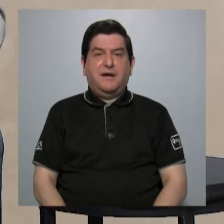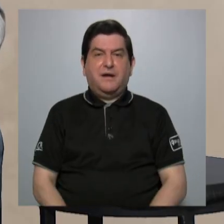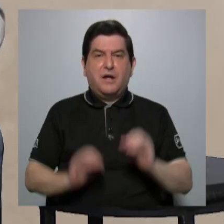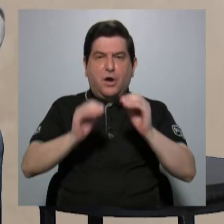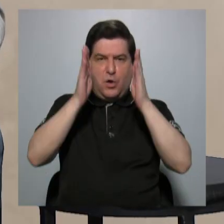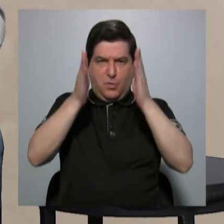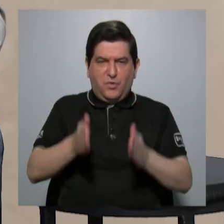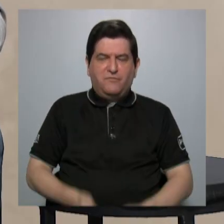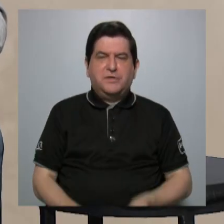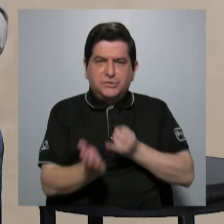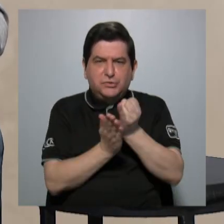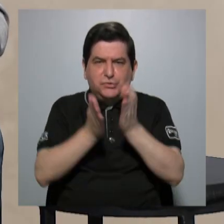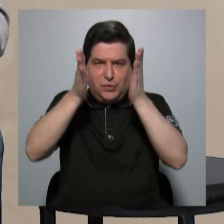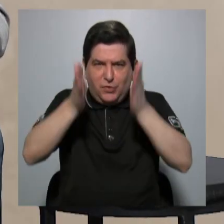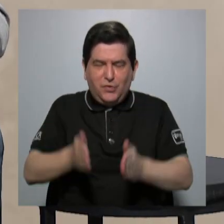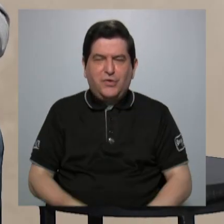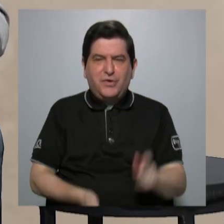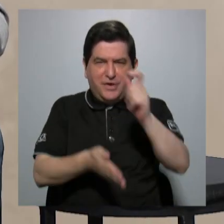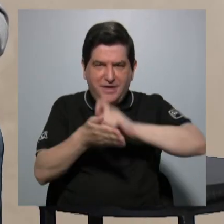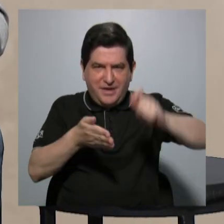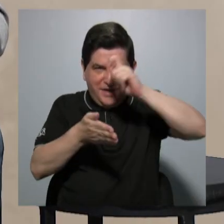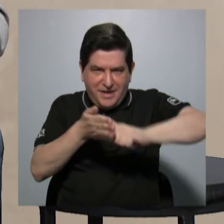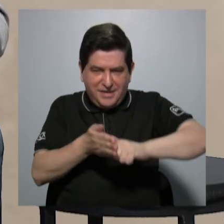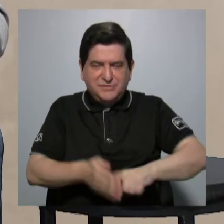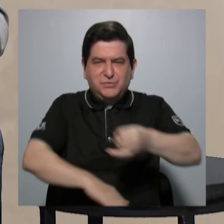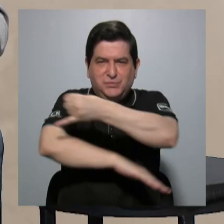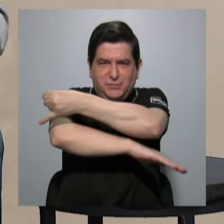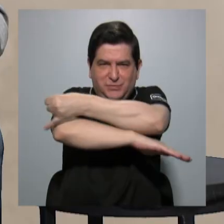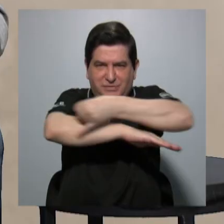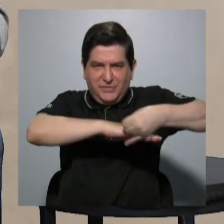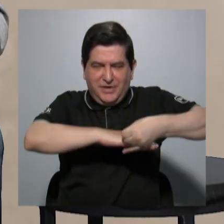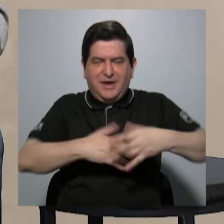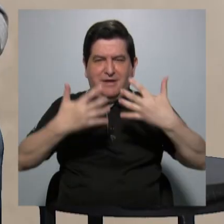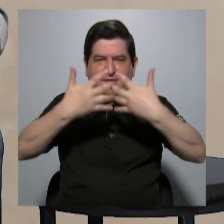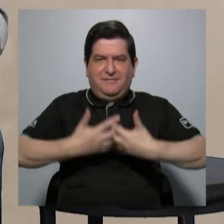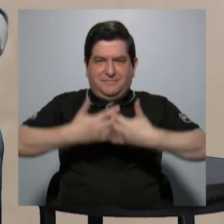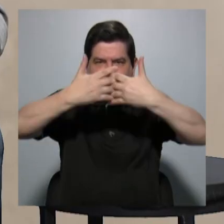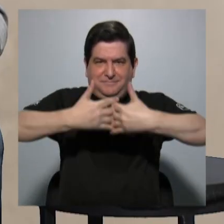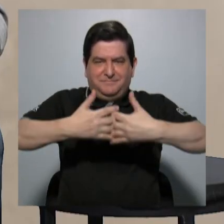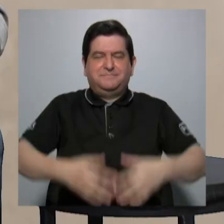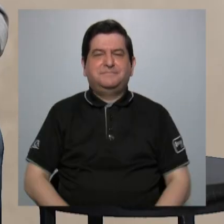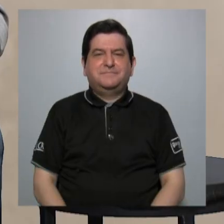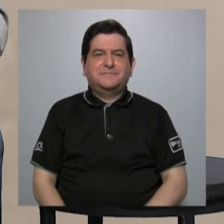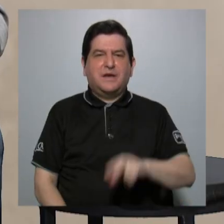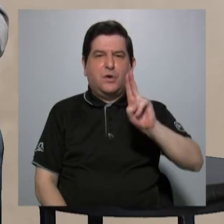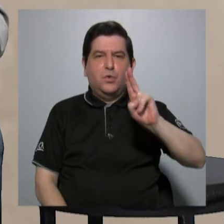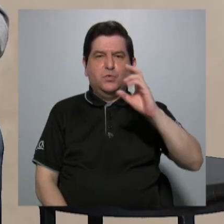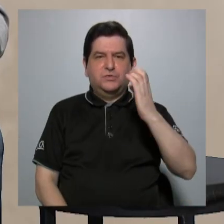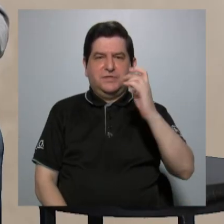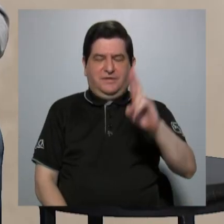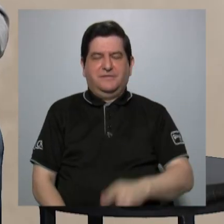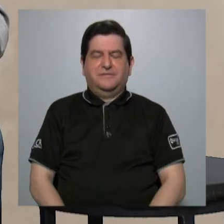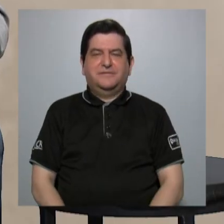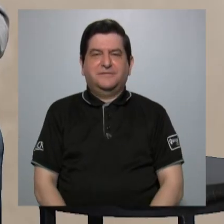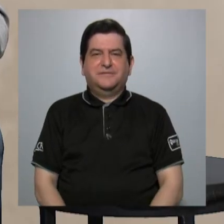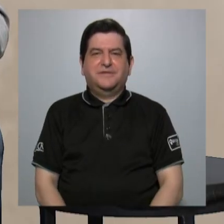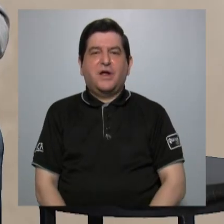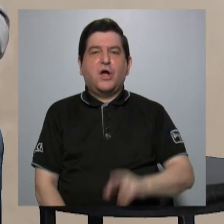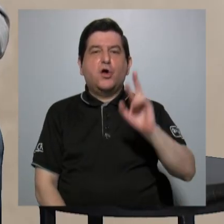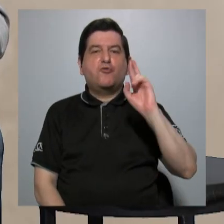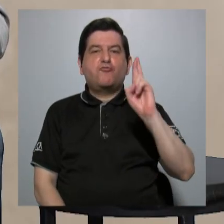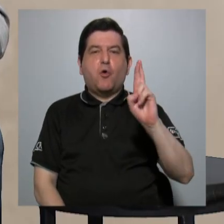con el docente e investigador de la Escuela de Ingeniería Industrial de la Universidad de Costa